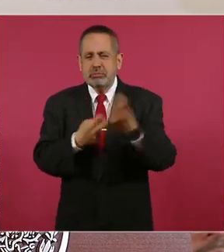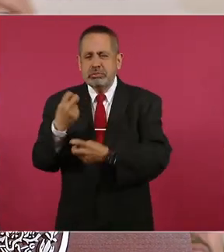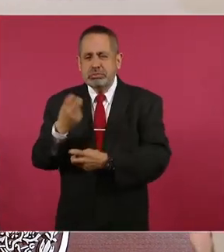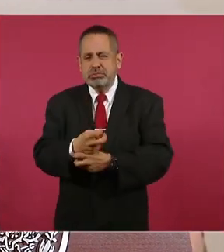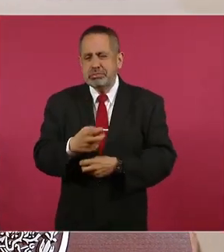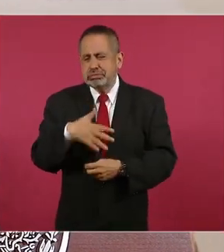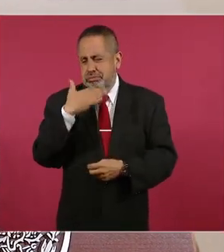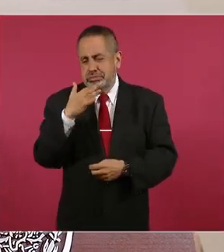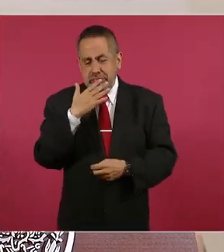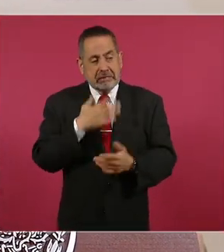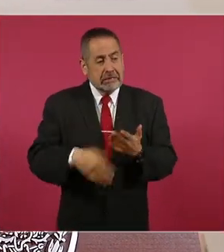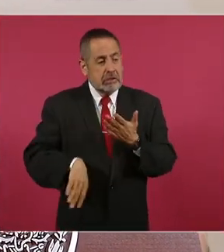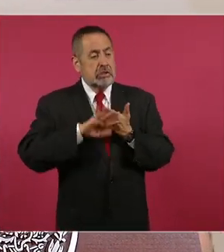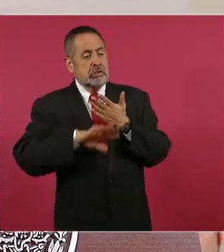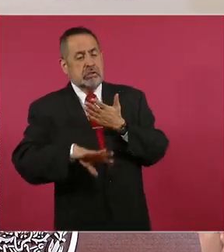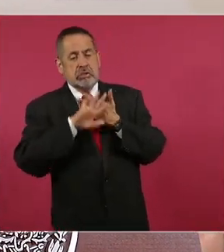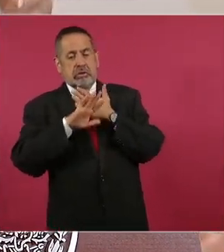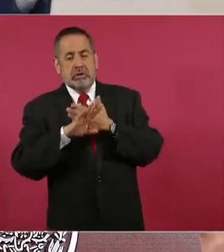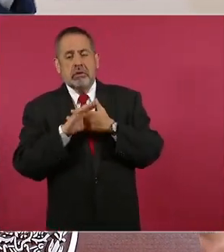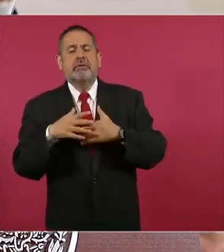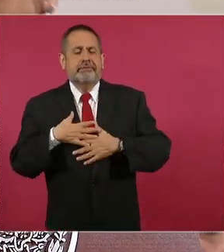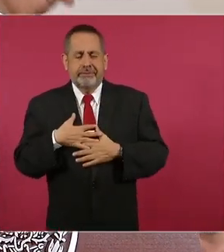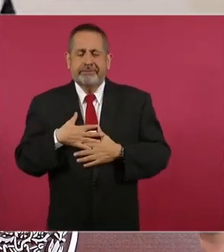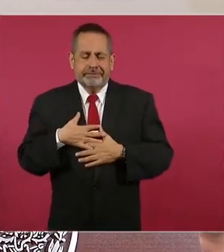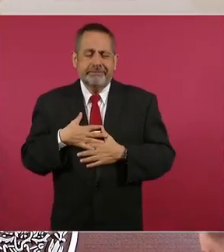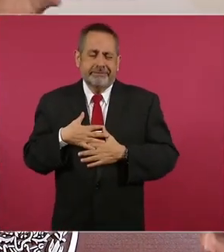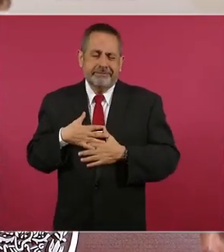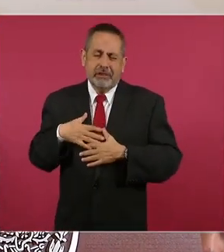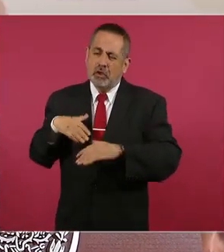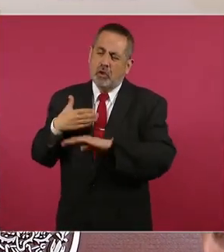en contra de nosotros. Ya lo estamos